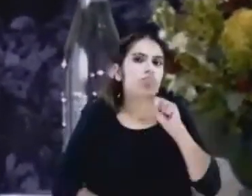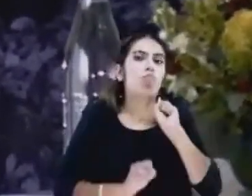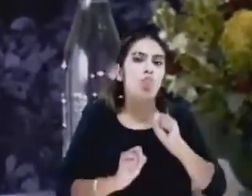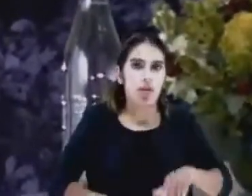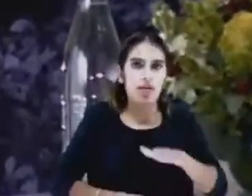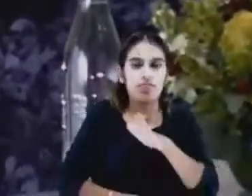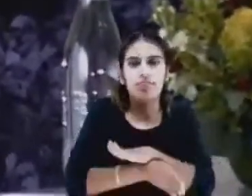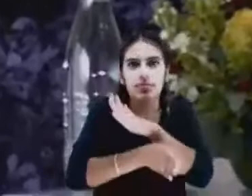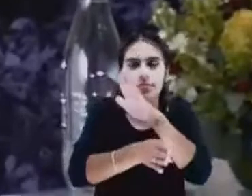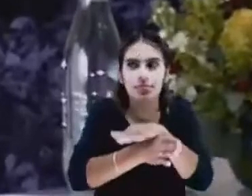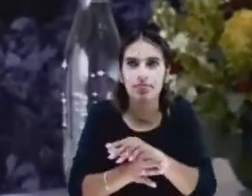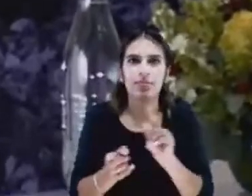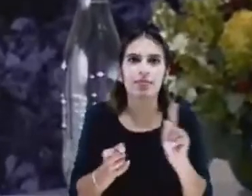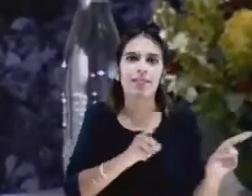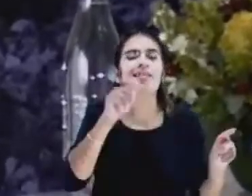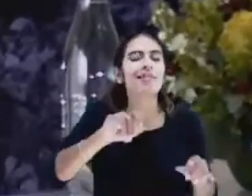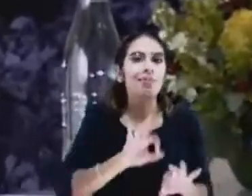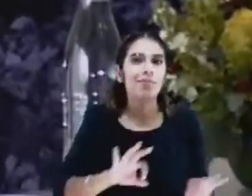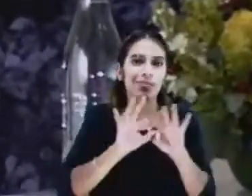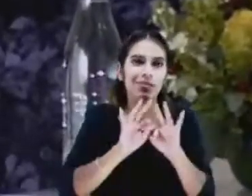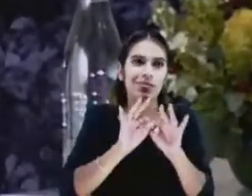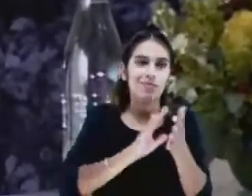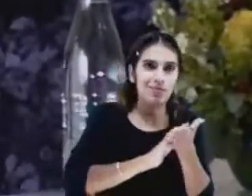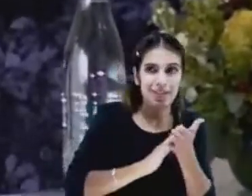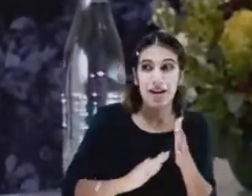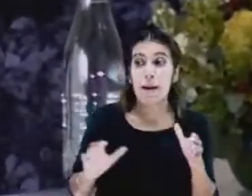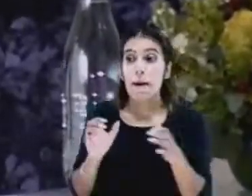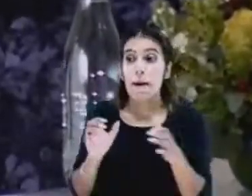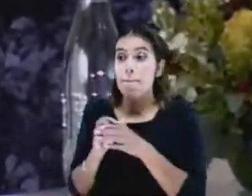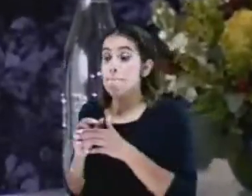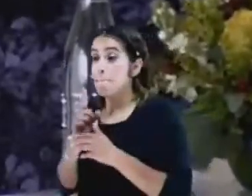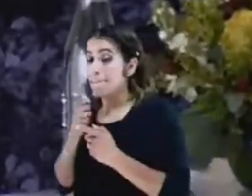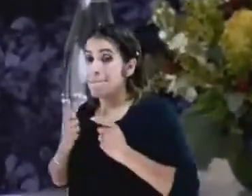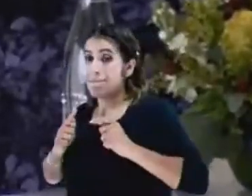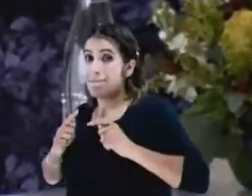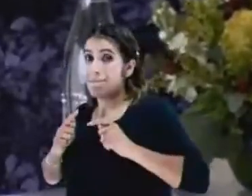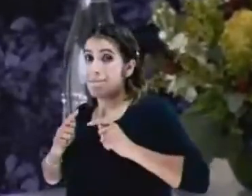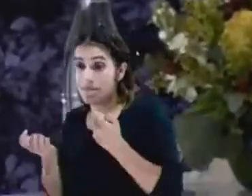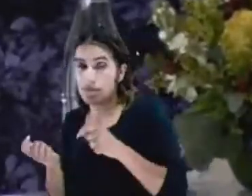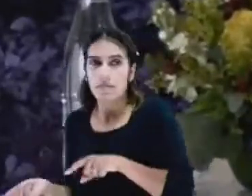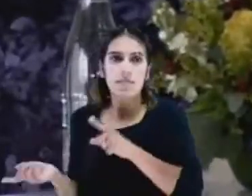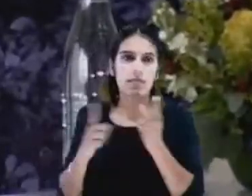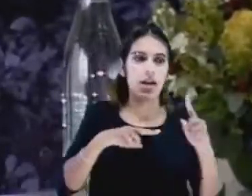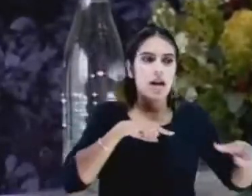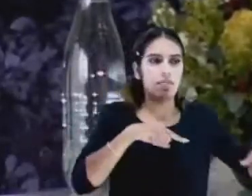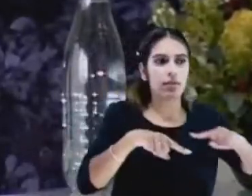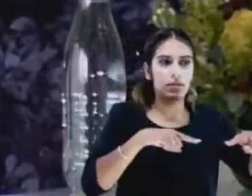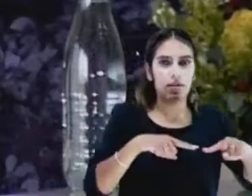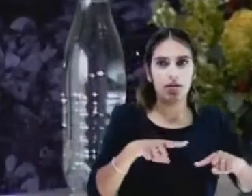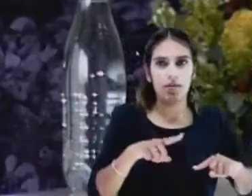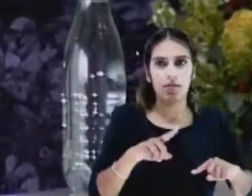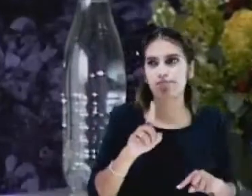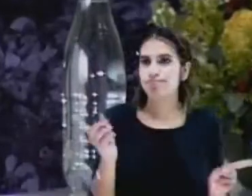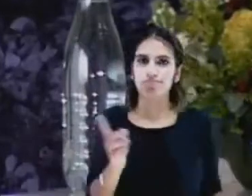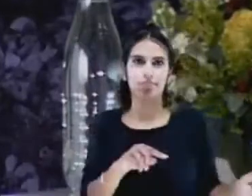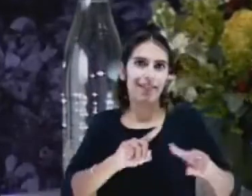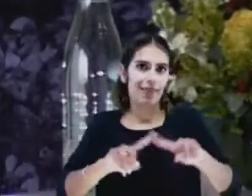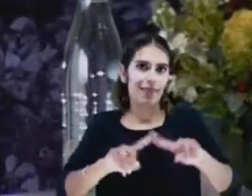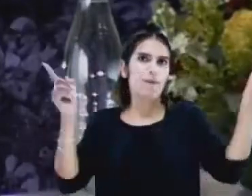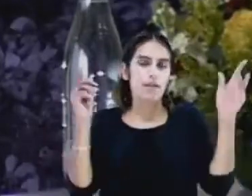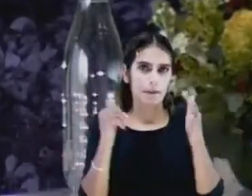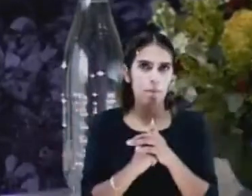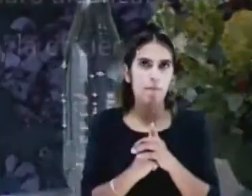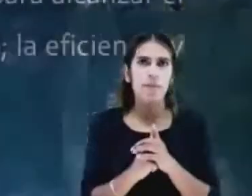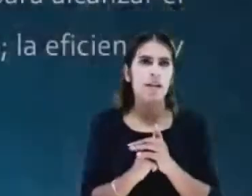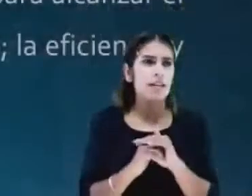es una y la función contenciosa-administrativa es otra y ya termino con esto pasamos son